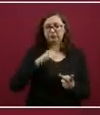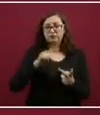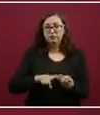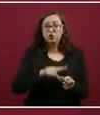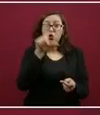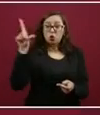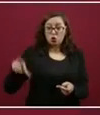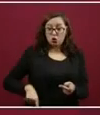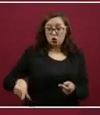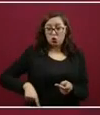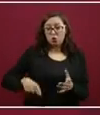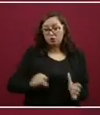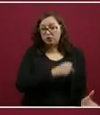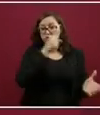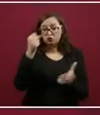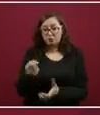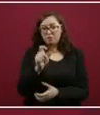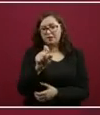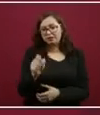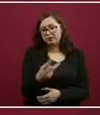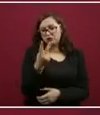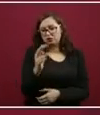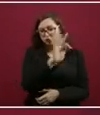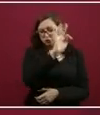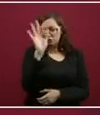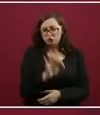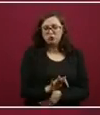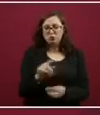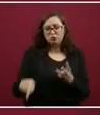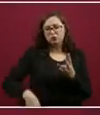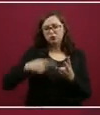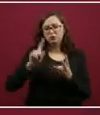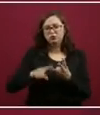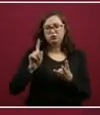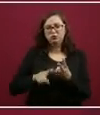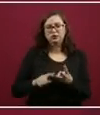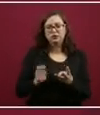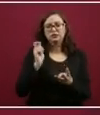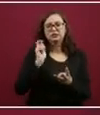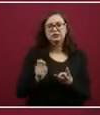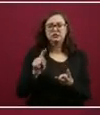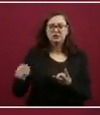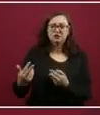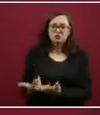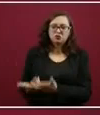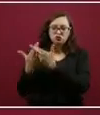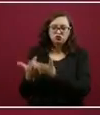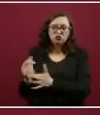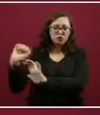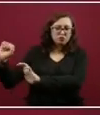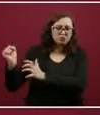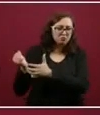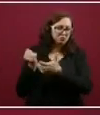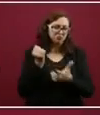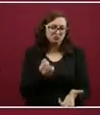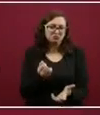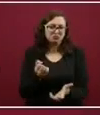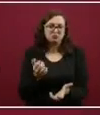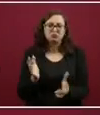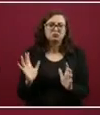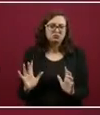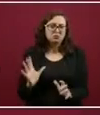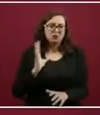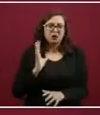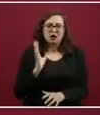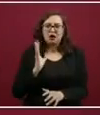gobierno, que es cerca de 22%, y luego un rubro llamado ingresos financieros de las reservas financieras que se ponen